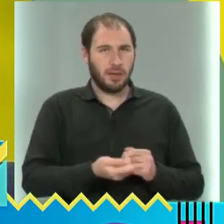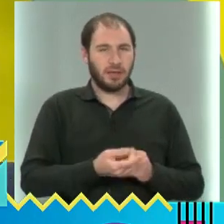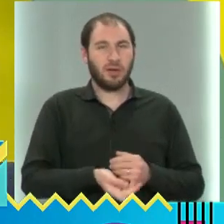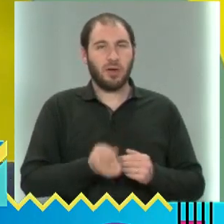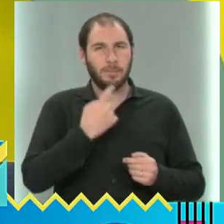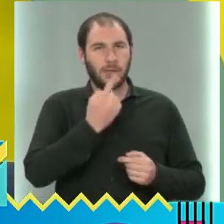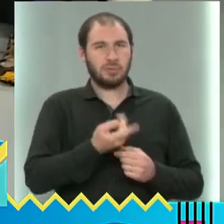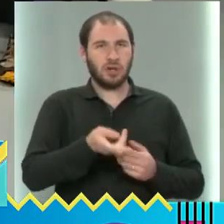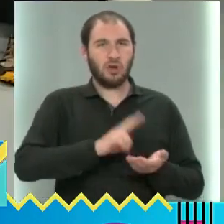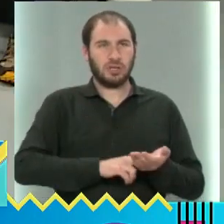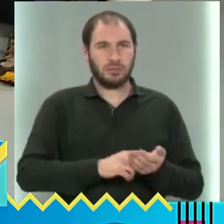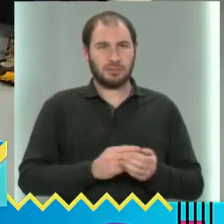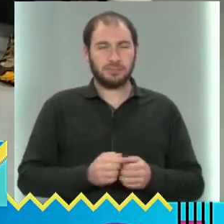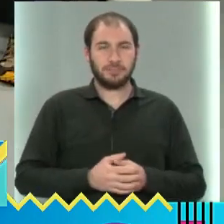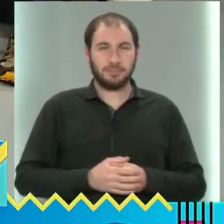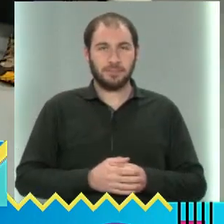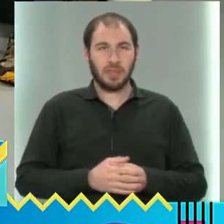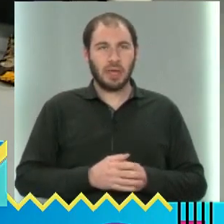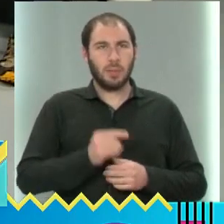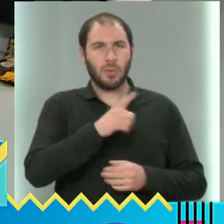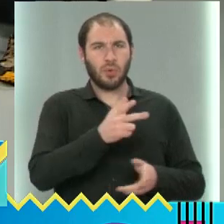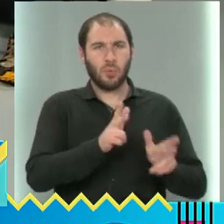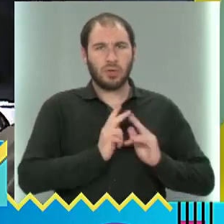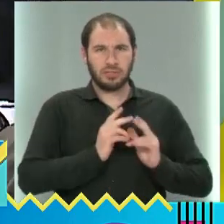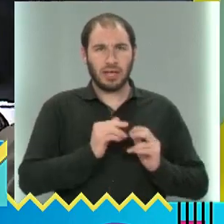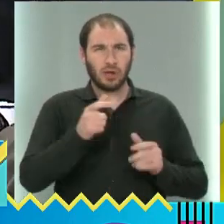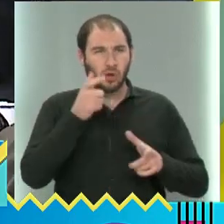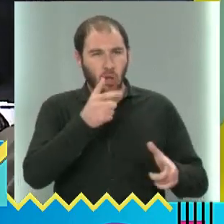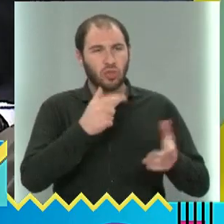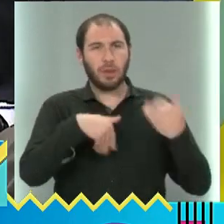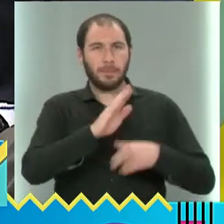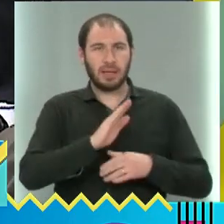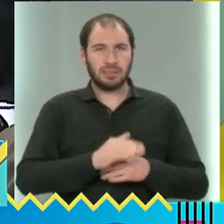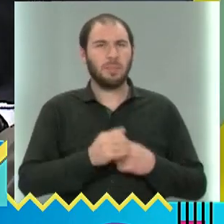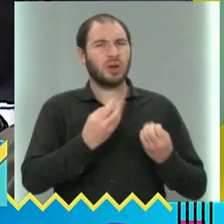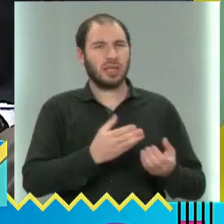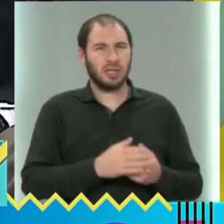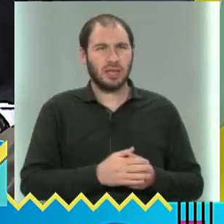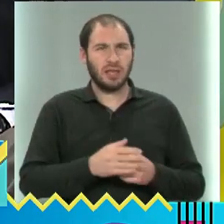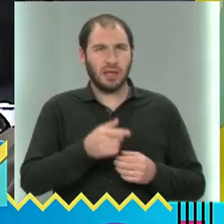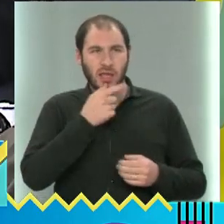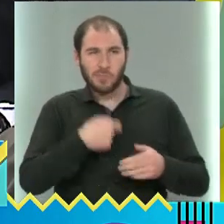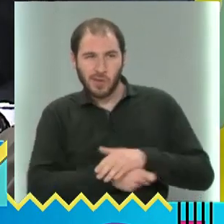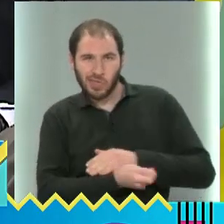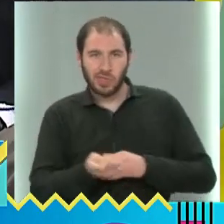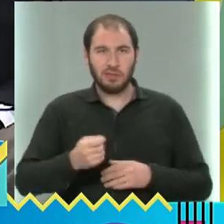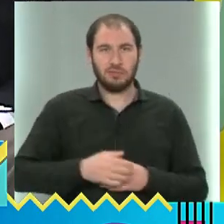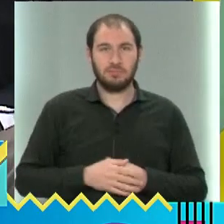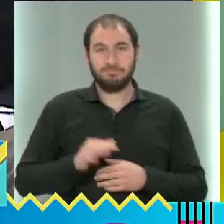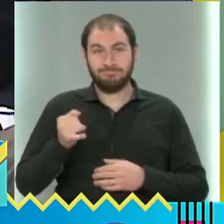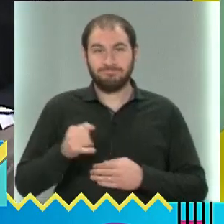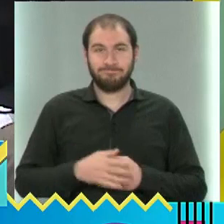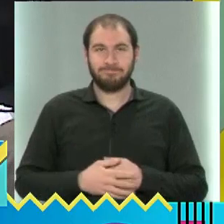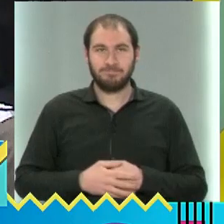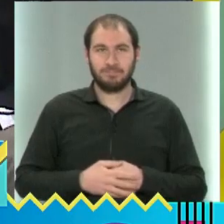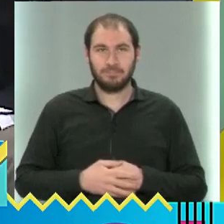a consultarte o lo podemos retomar después. Cuando dijiste las van a controlar más, ¿por qué? ¿Están evadiendo? Bueno, sí,